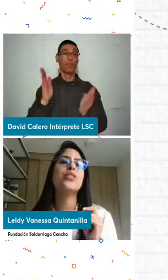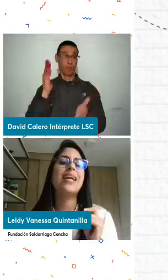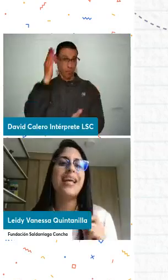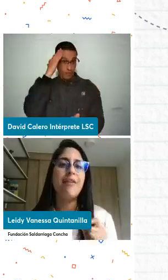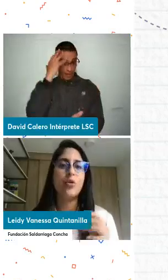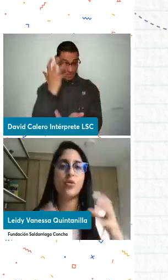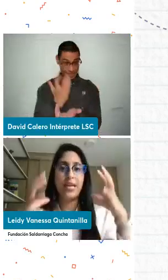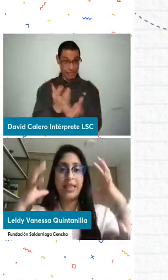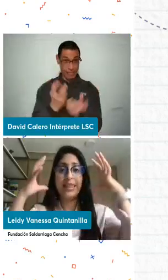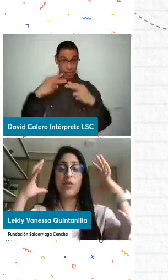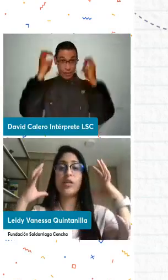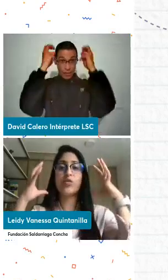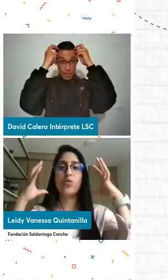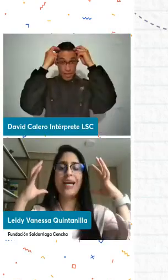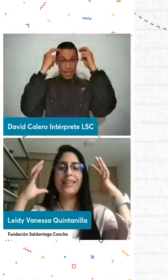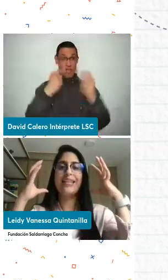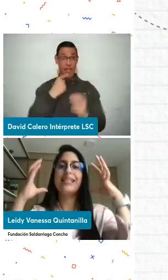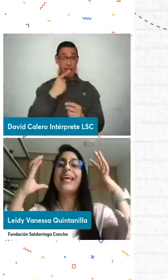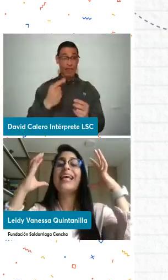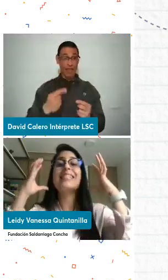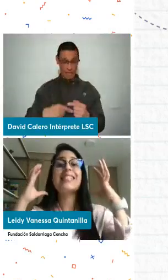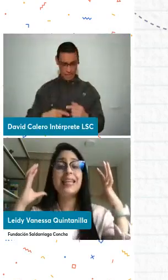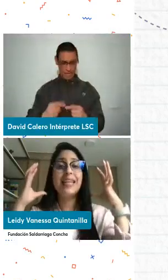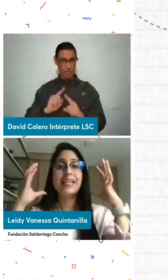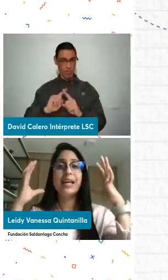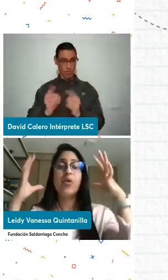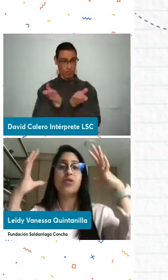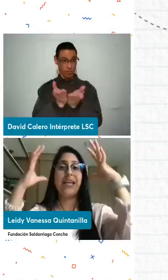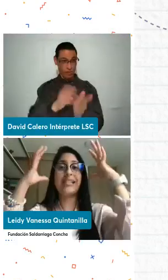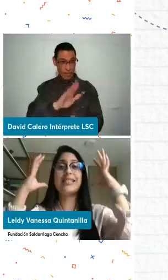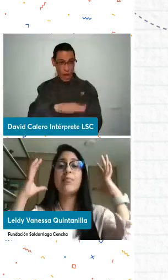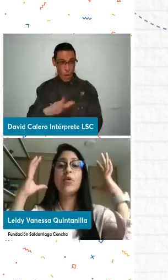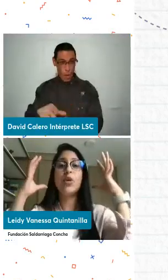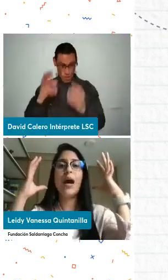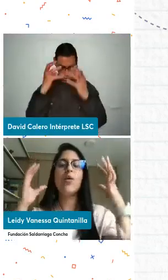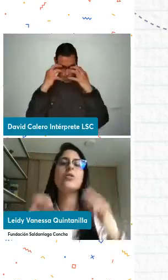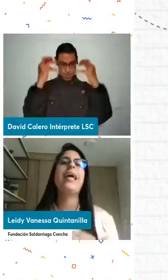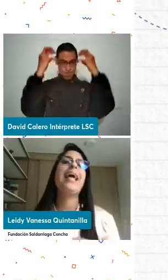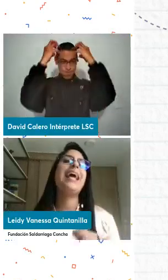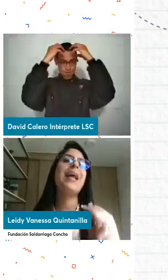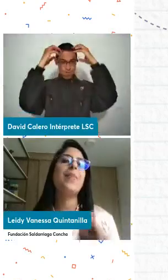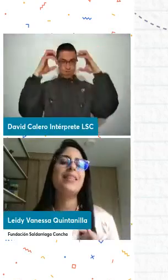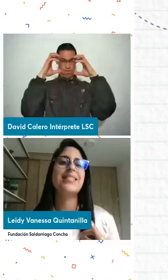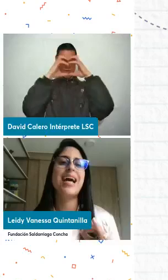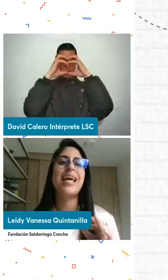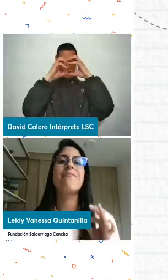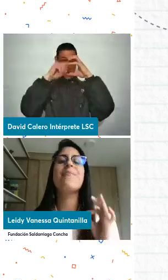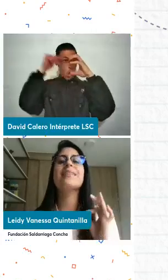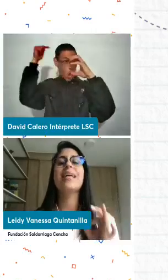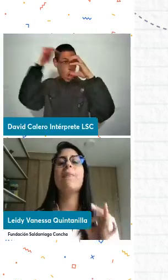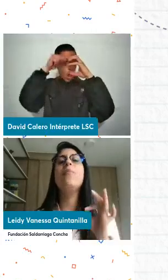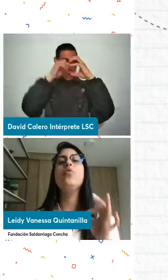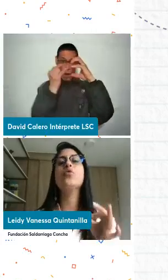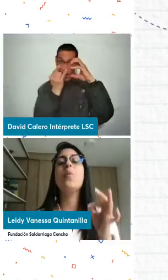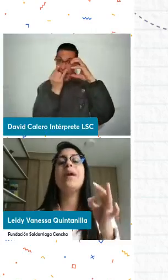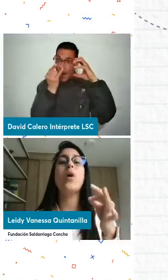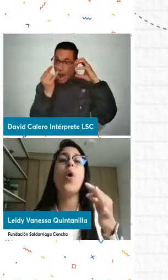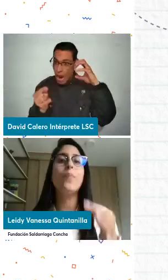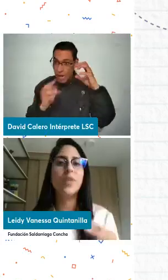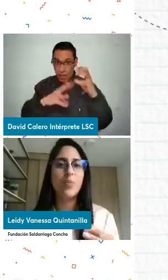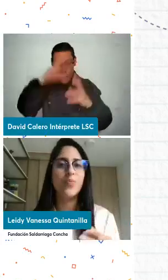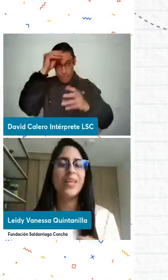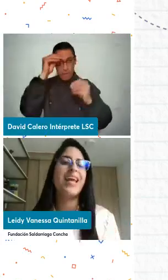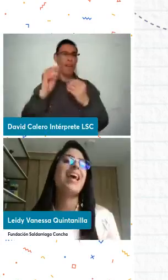cuando los cerebros de los estudiantes están interesados, están motivados, el aprendizaje va a ser mucho